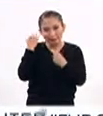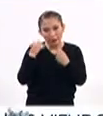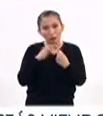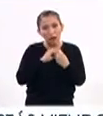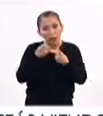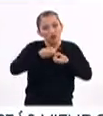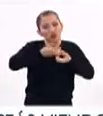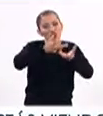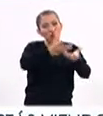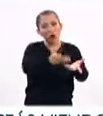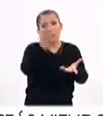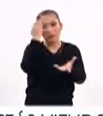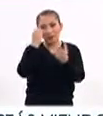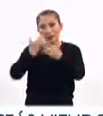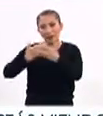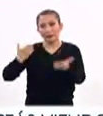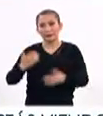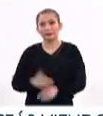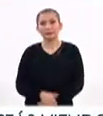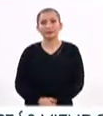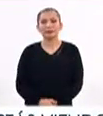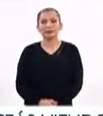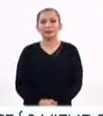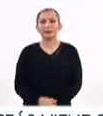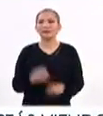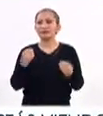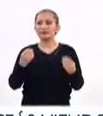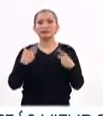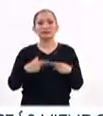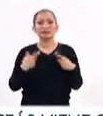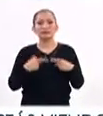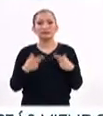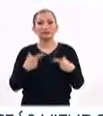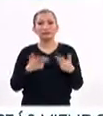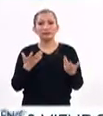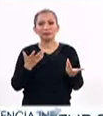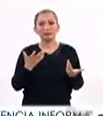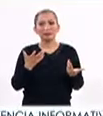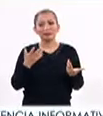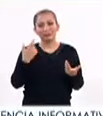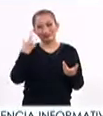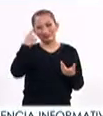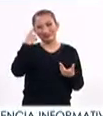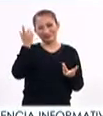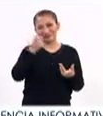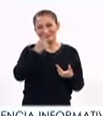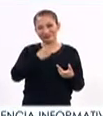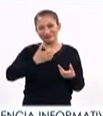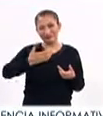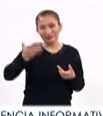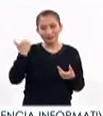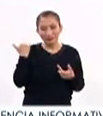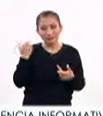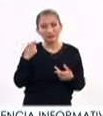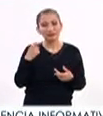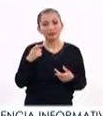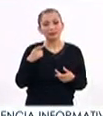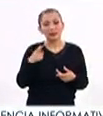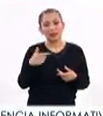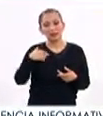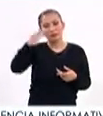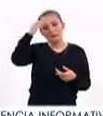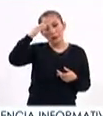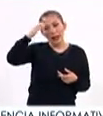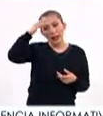poder transmitir esos aprendizajes. Muchas personas tienen precisamente eso que comentaste hace unos momentos,